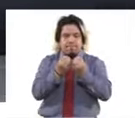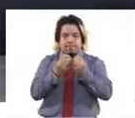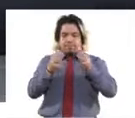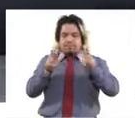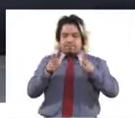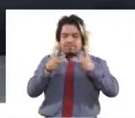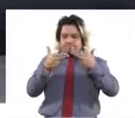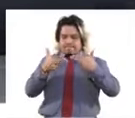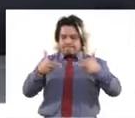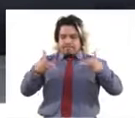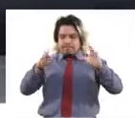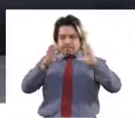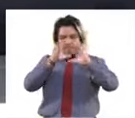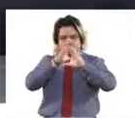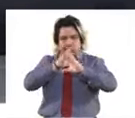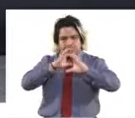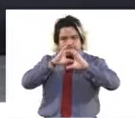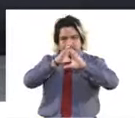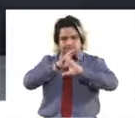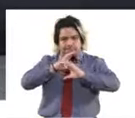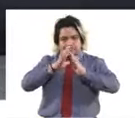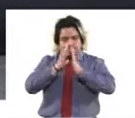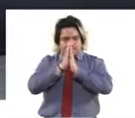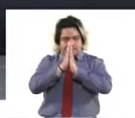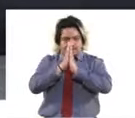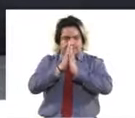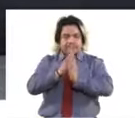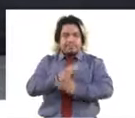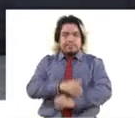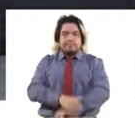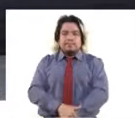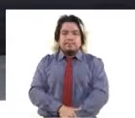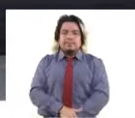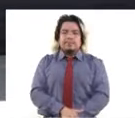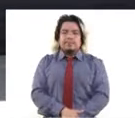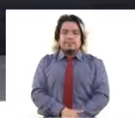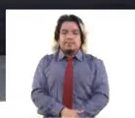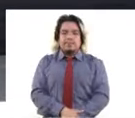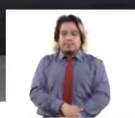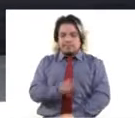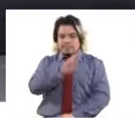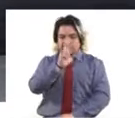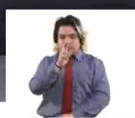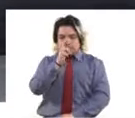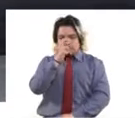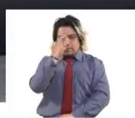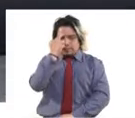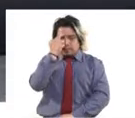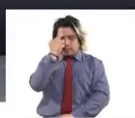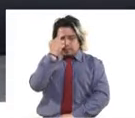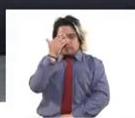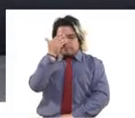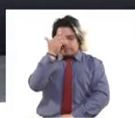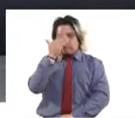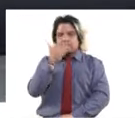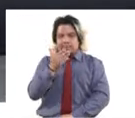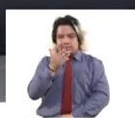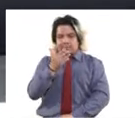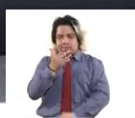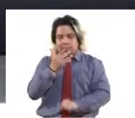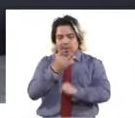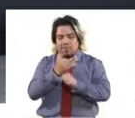entonemos las gloriosas notas de nuestro himno nacional mexicano, recordando que con base en la normatividad